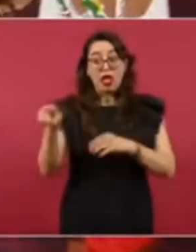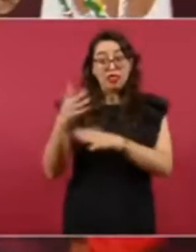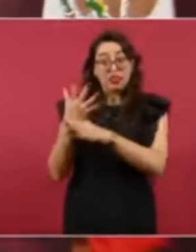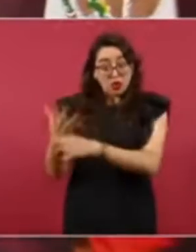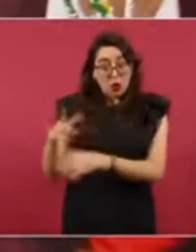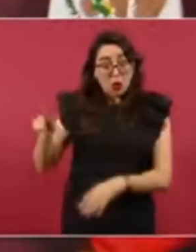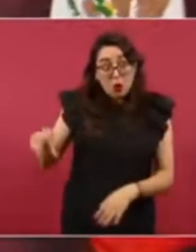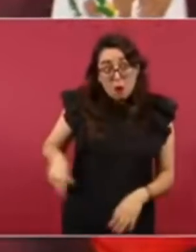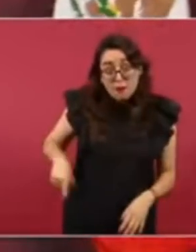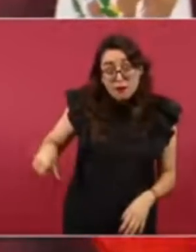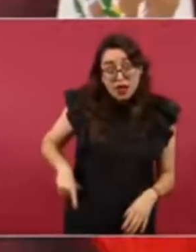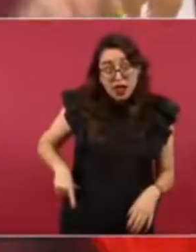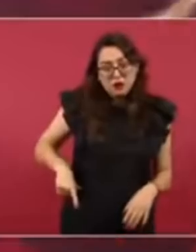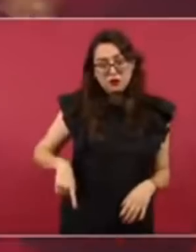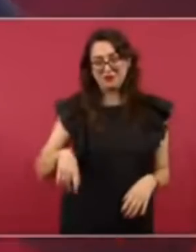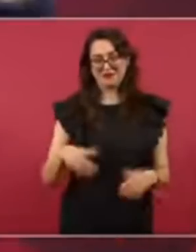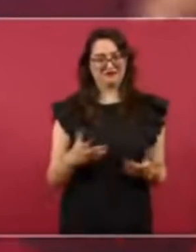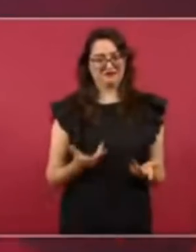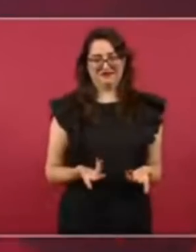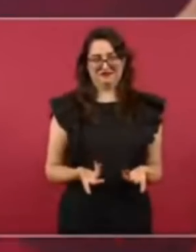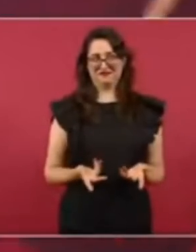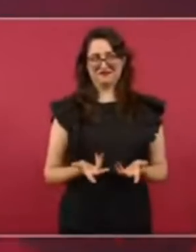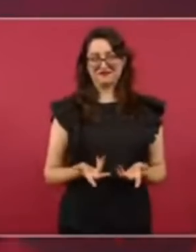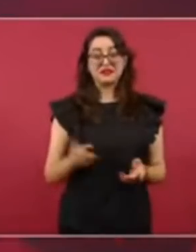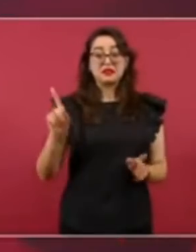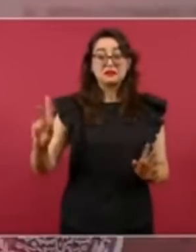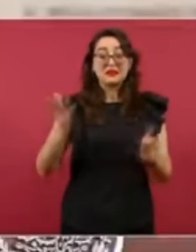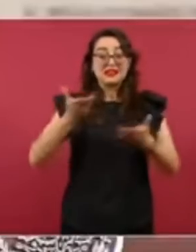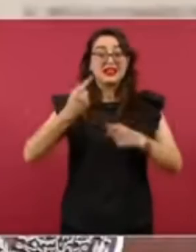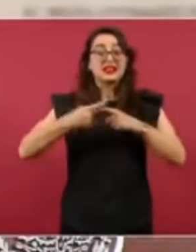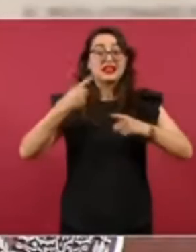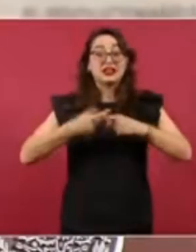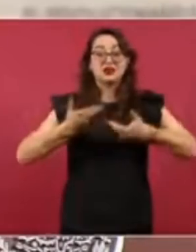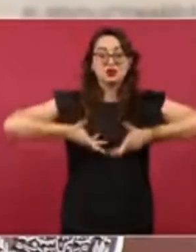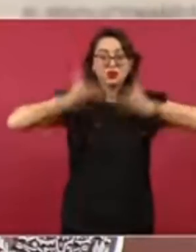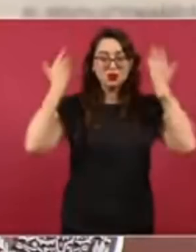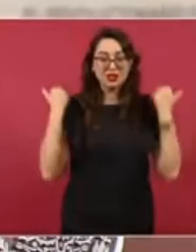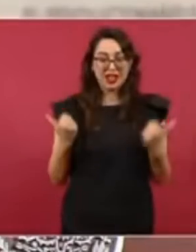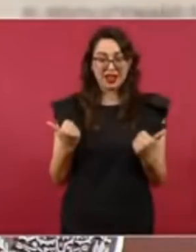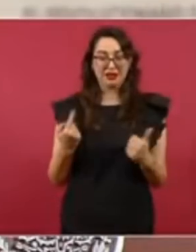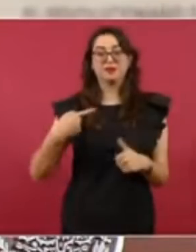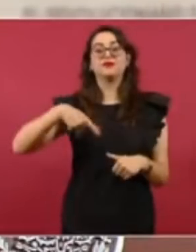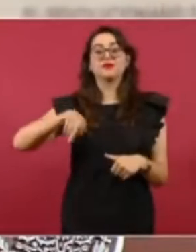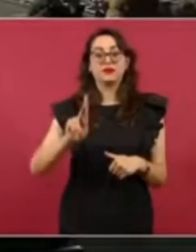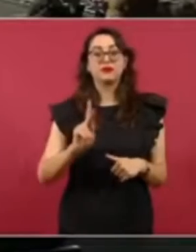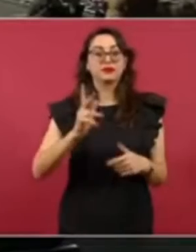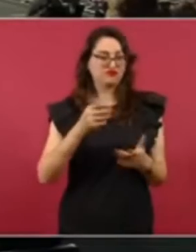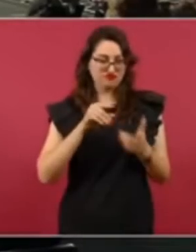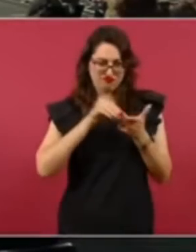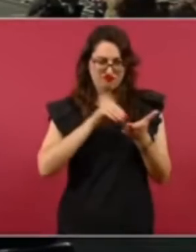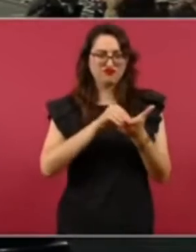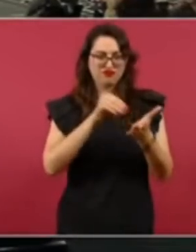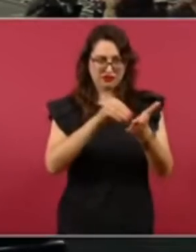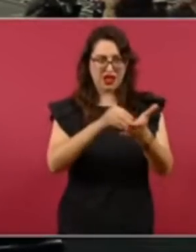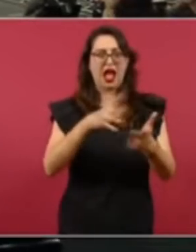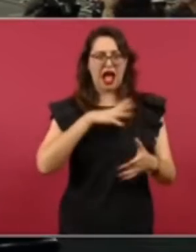el desencuentro que tuvo con Germán Larrea de Grupo México. Hay que recordar que el presidente López